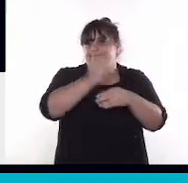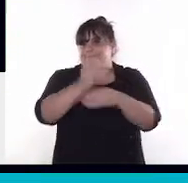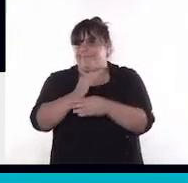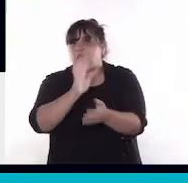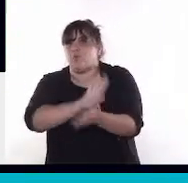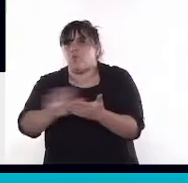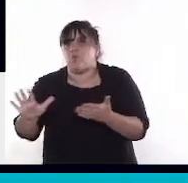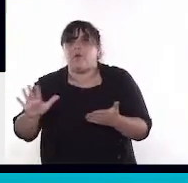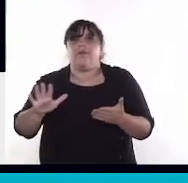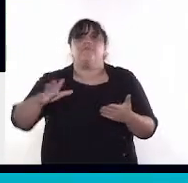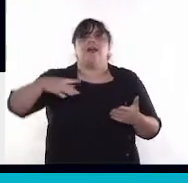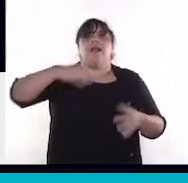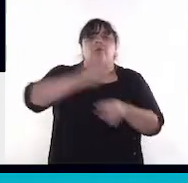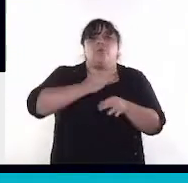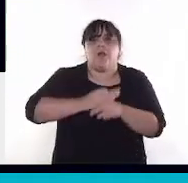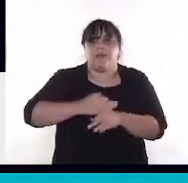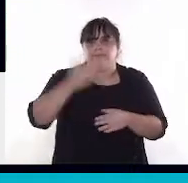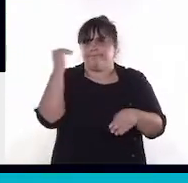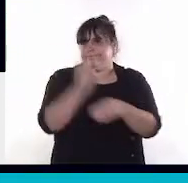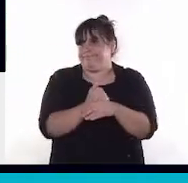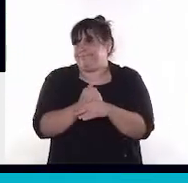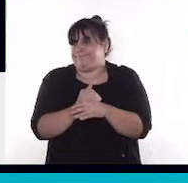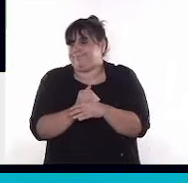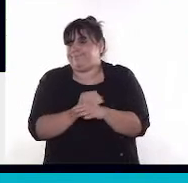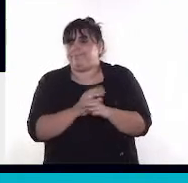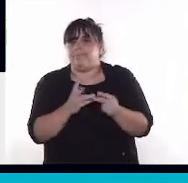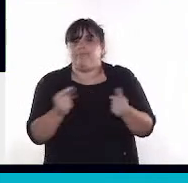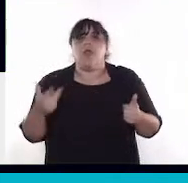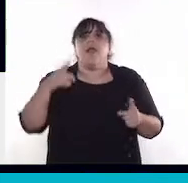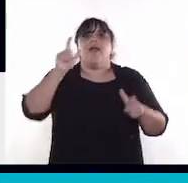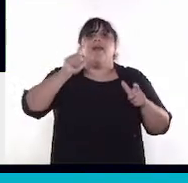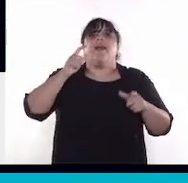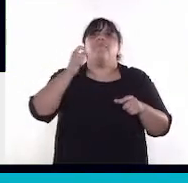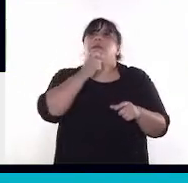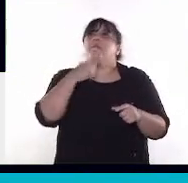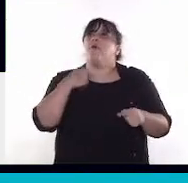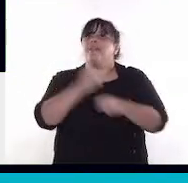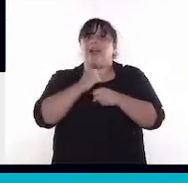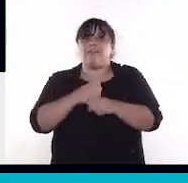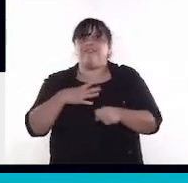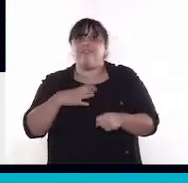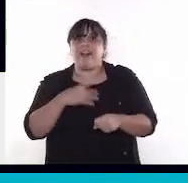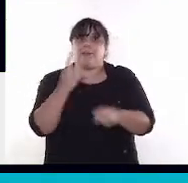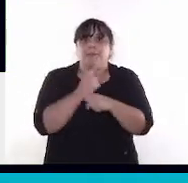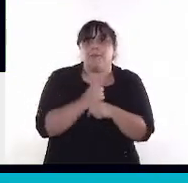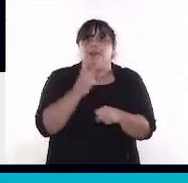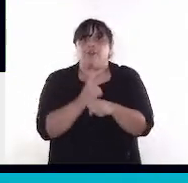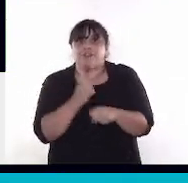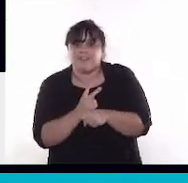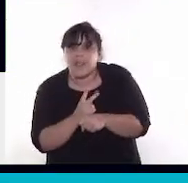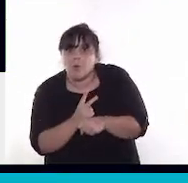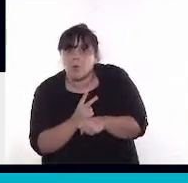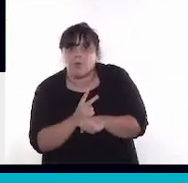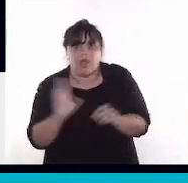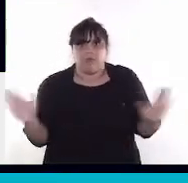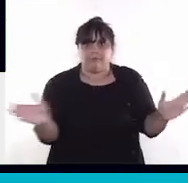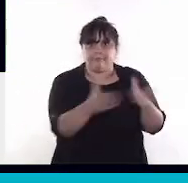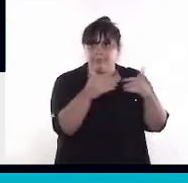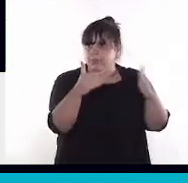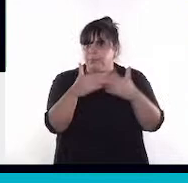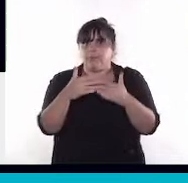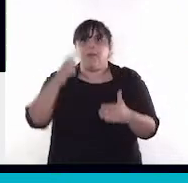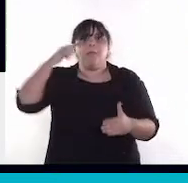finalidad educativa que permitían que aquellos trabajadores puedan terminar los estudios primarios y secundarios, como el Plan Fines, por